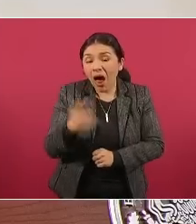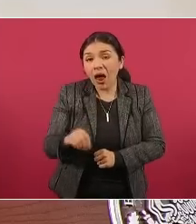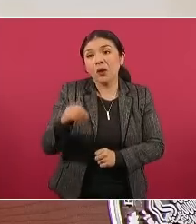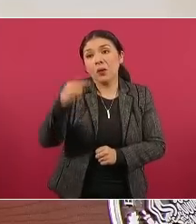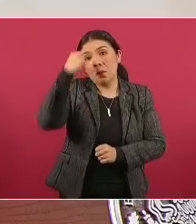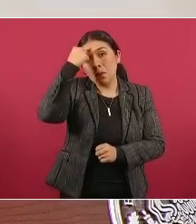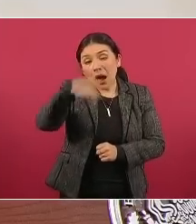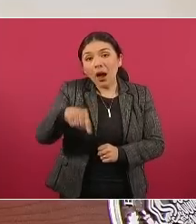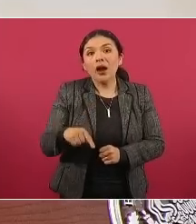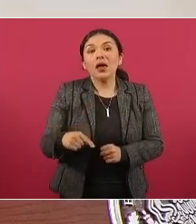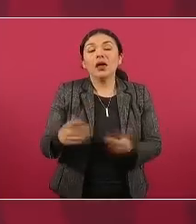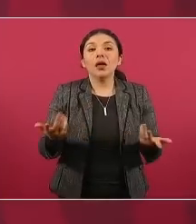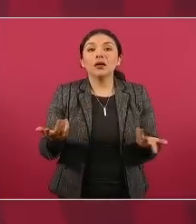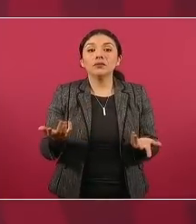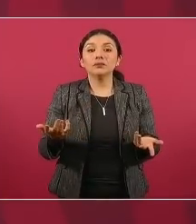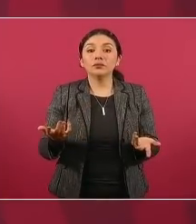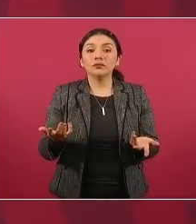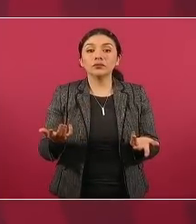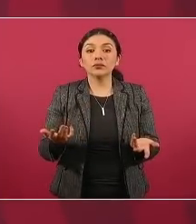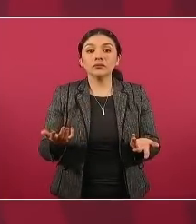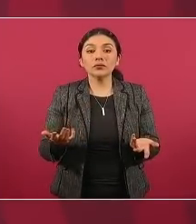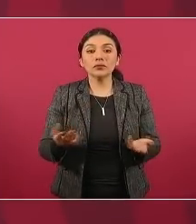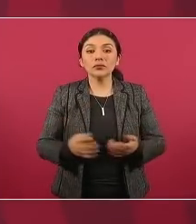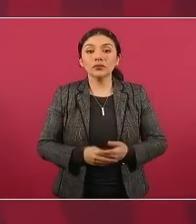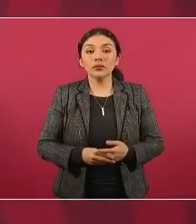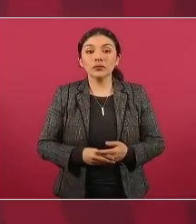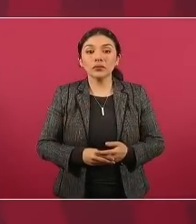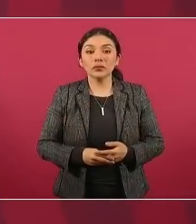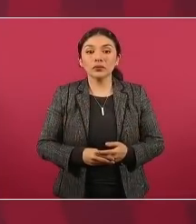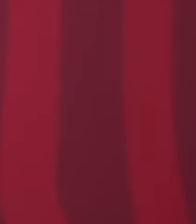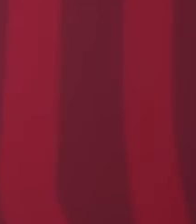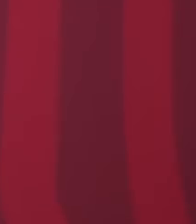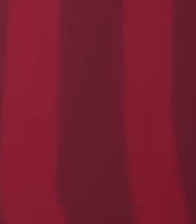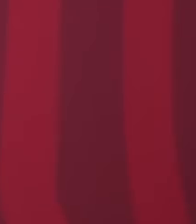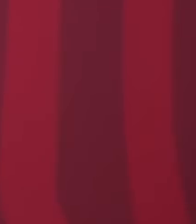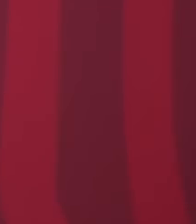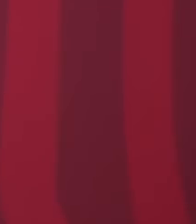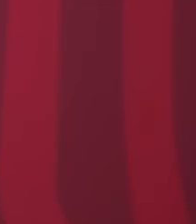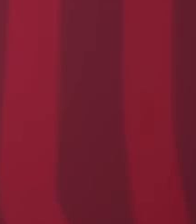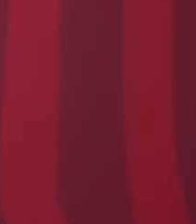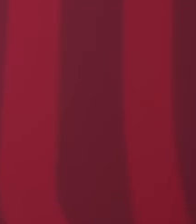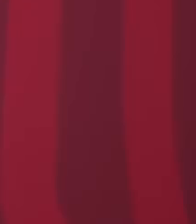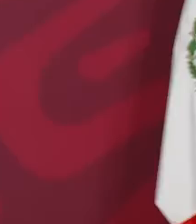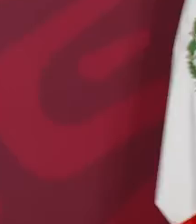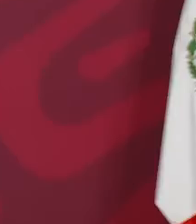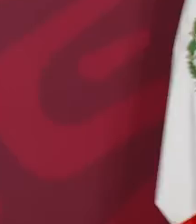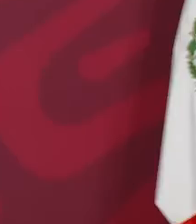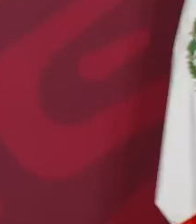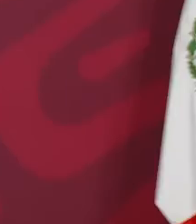cumplían con su responsabilidad uy pues entonces está peor